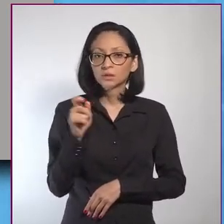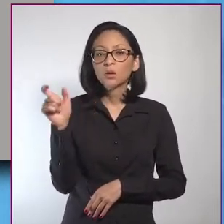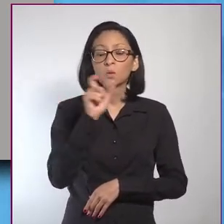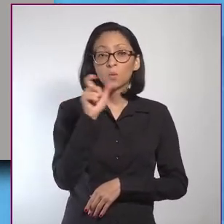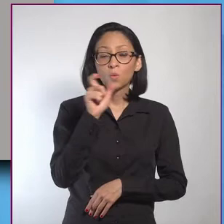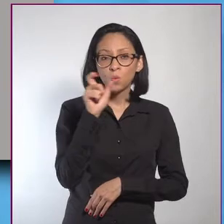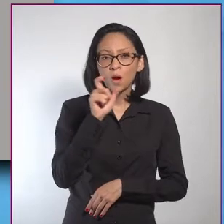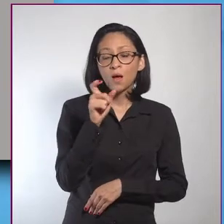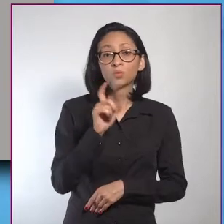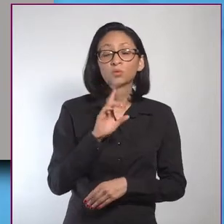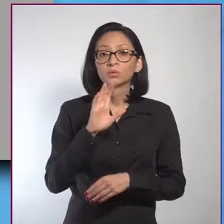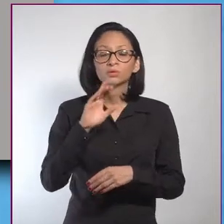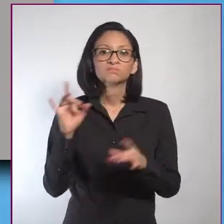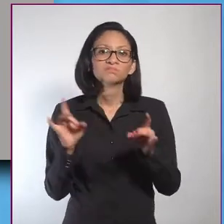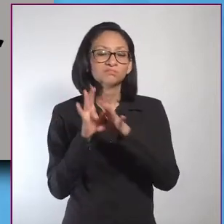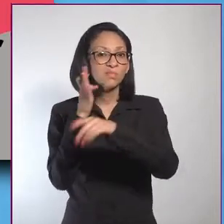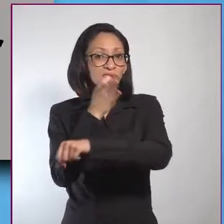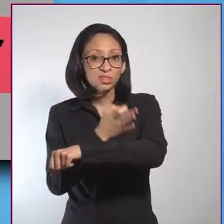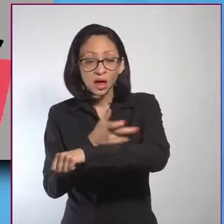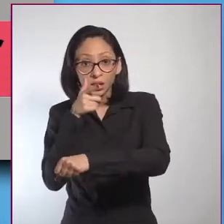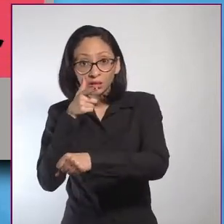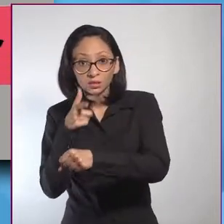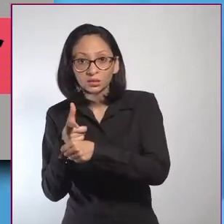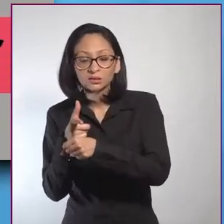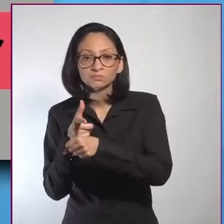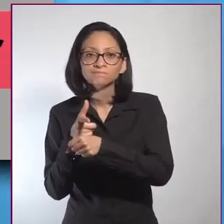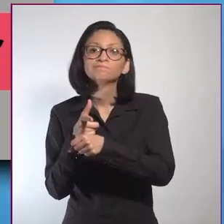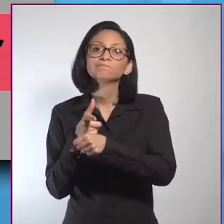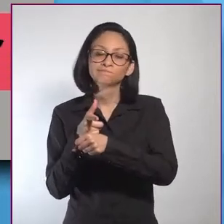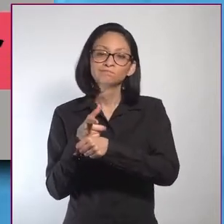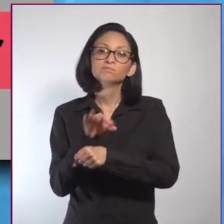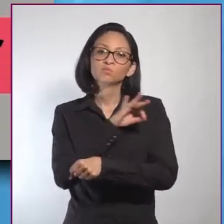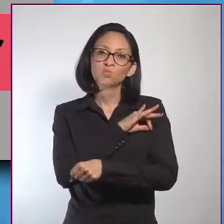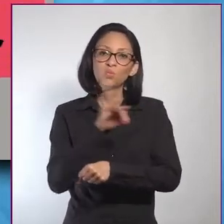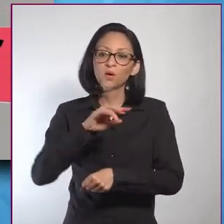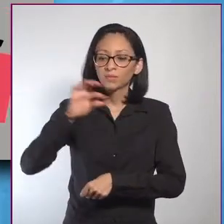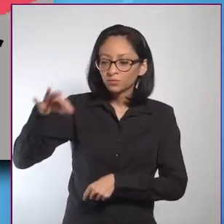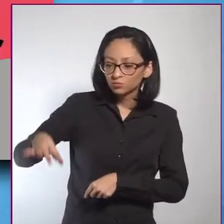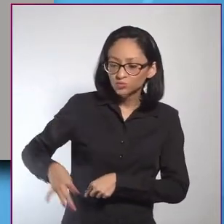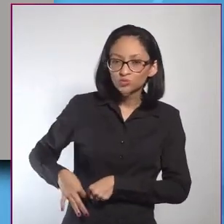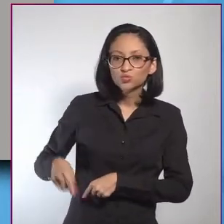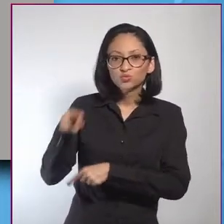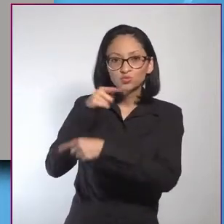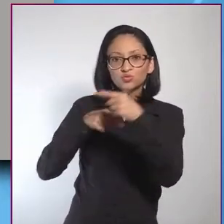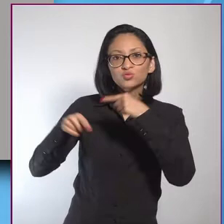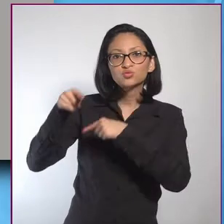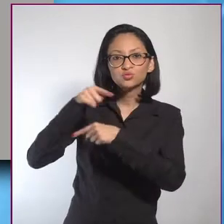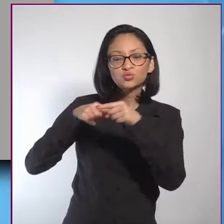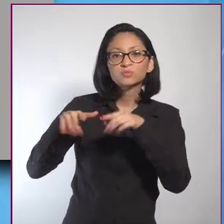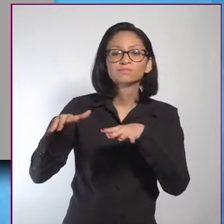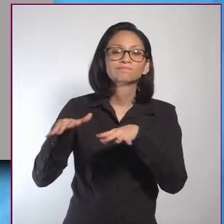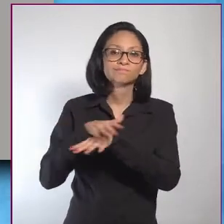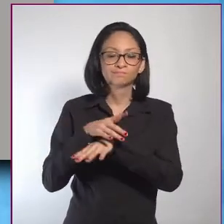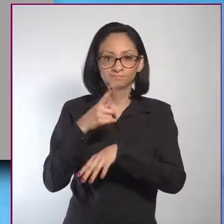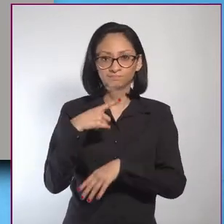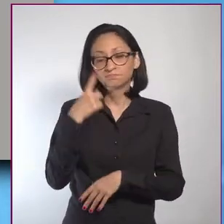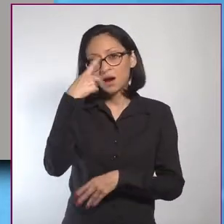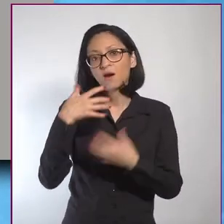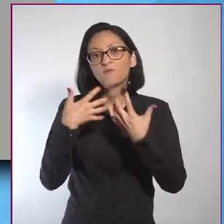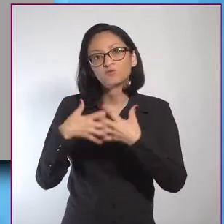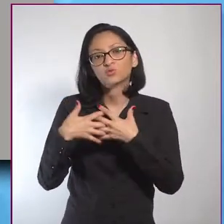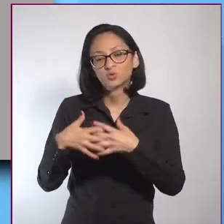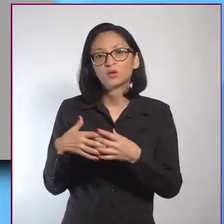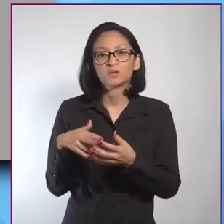una forma terminal, puede llegar a requerir diálisis para reemplazar la función de los riñones. En